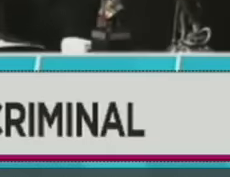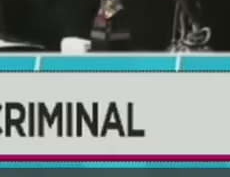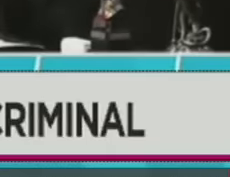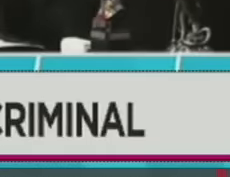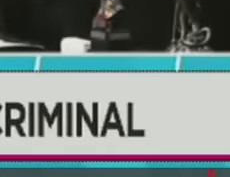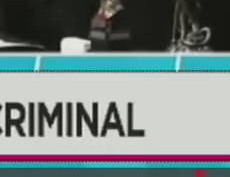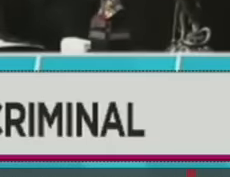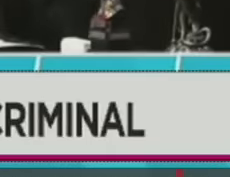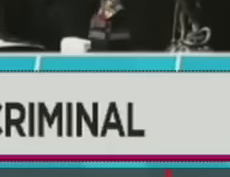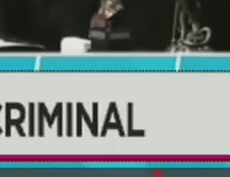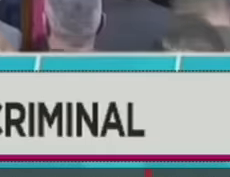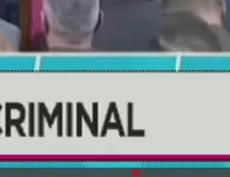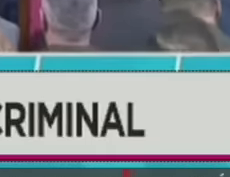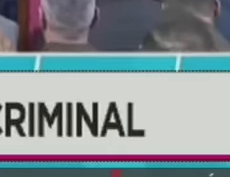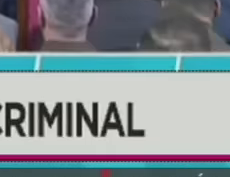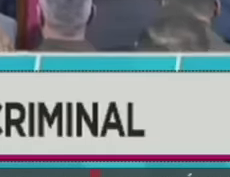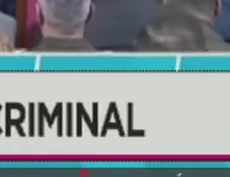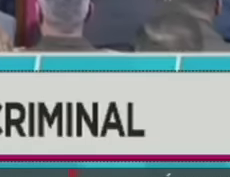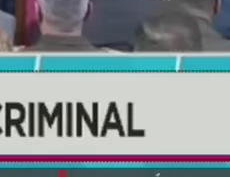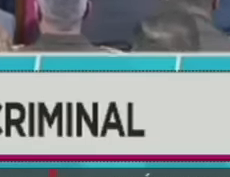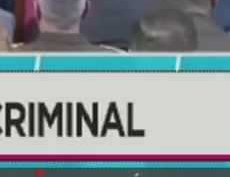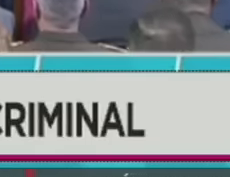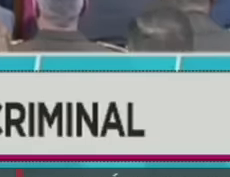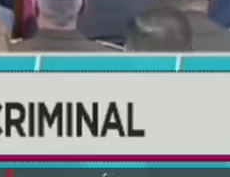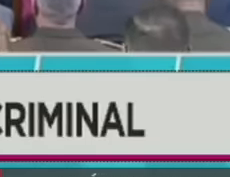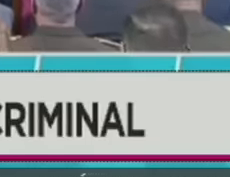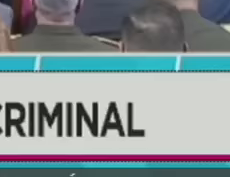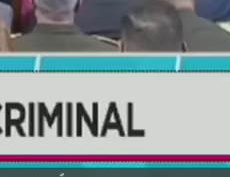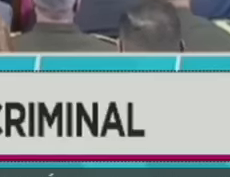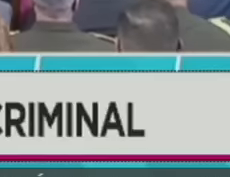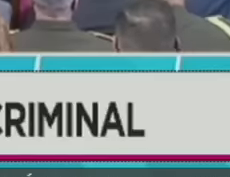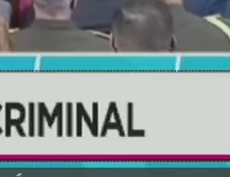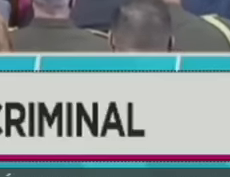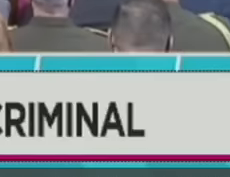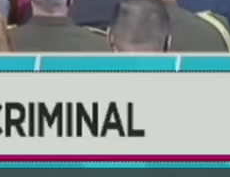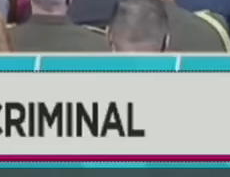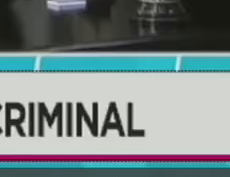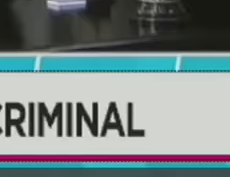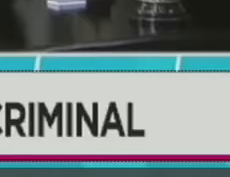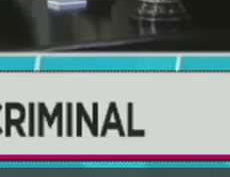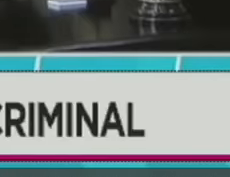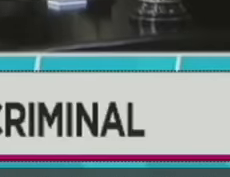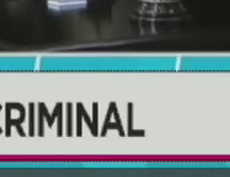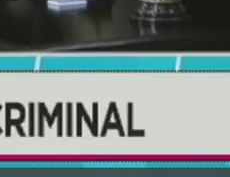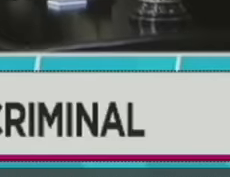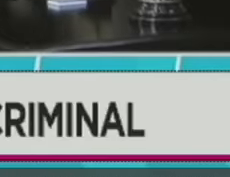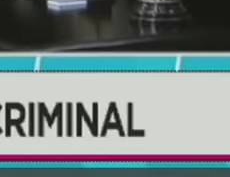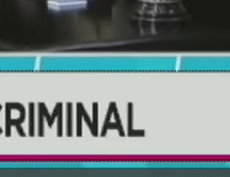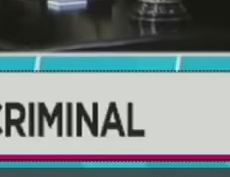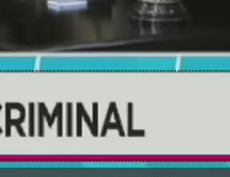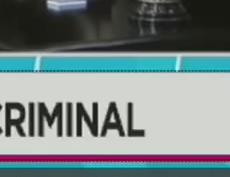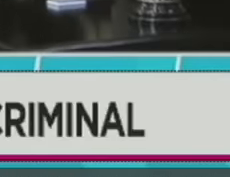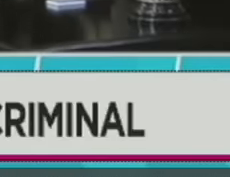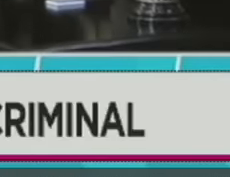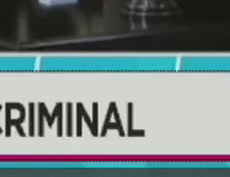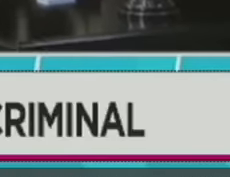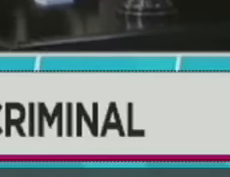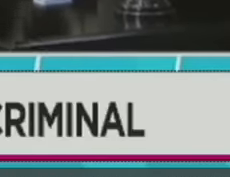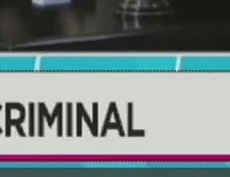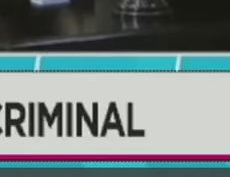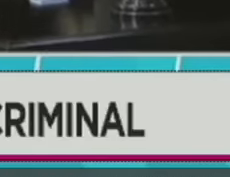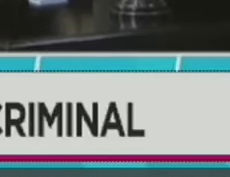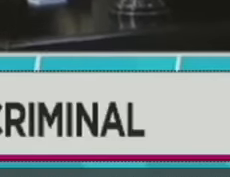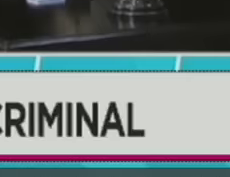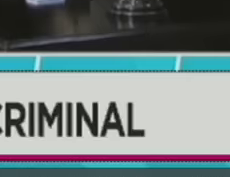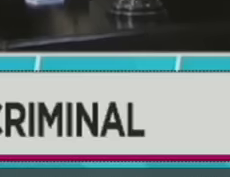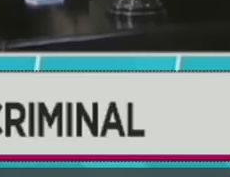policiales. Es un golpe contra el pueblo, para intimidar al pueblo y lograr lo que